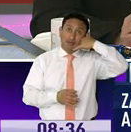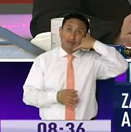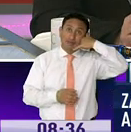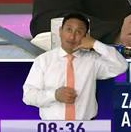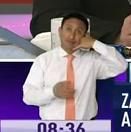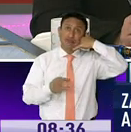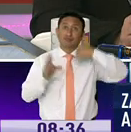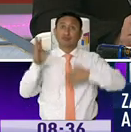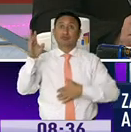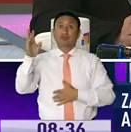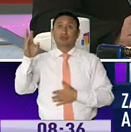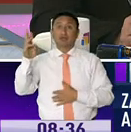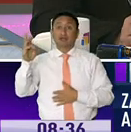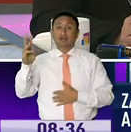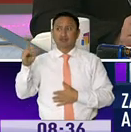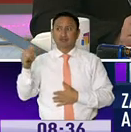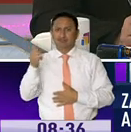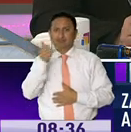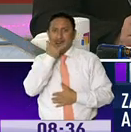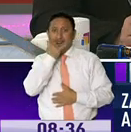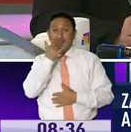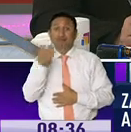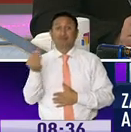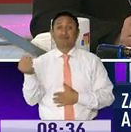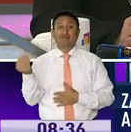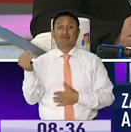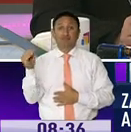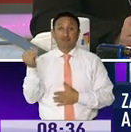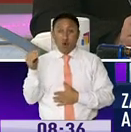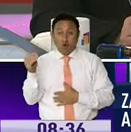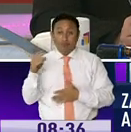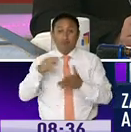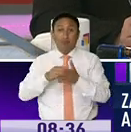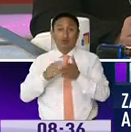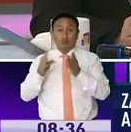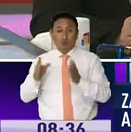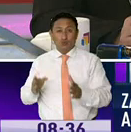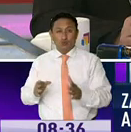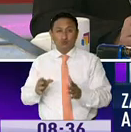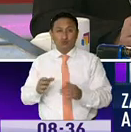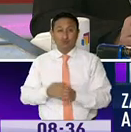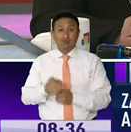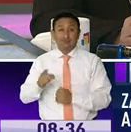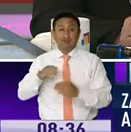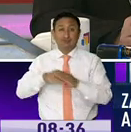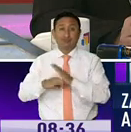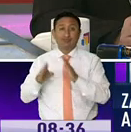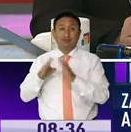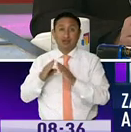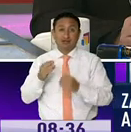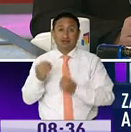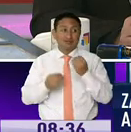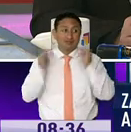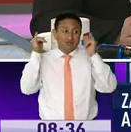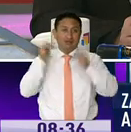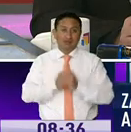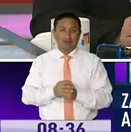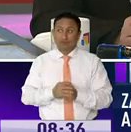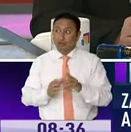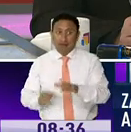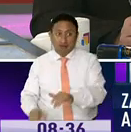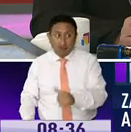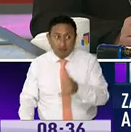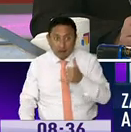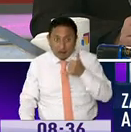casi 6 son de mal uso. ¿Y por qué se da esto? Porque hay muchos jóvenes, muchos estudiantes que en su casa y no encuentran otra dirección que llamar